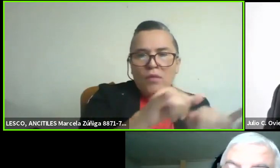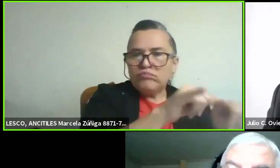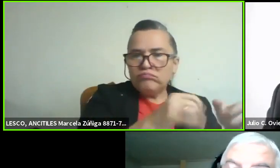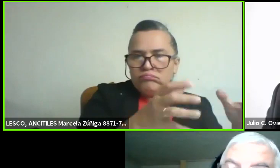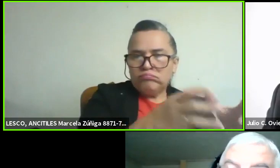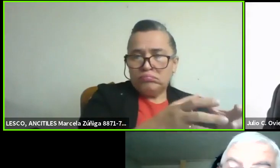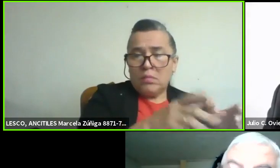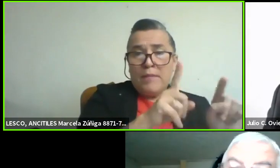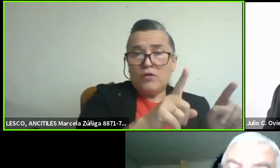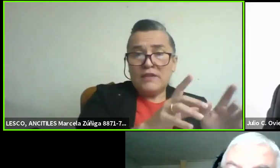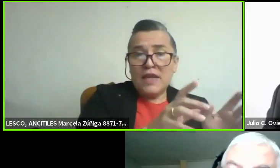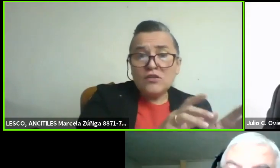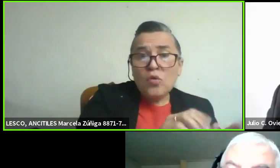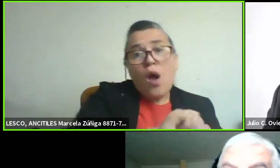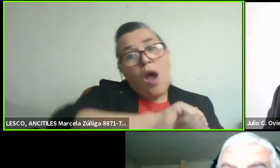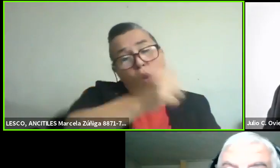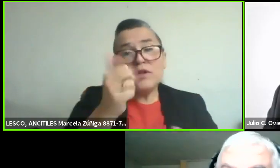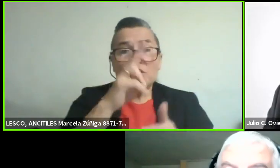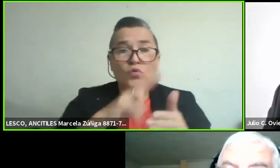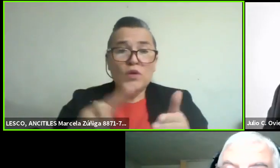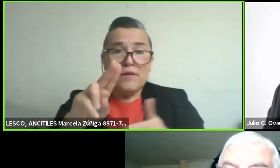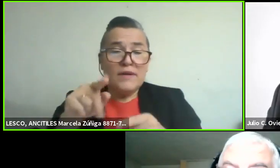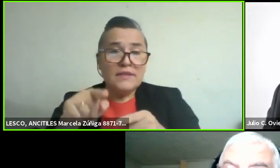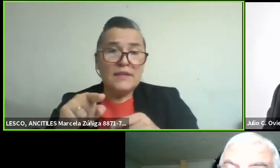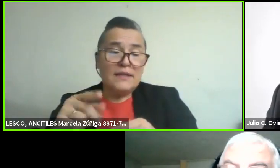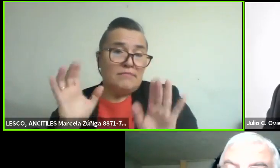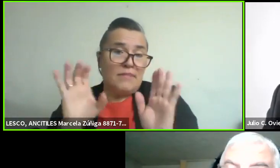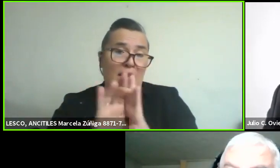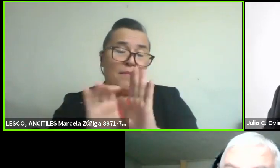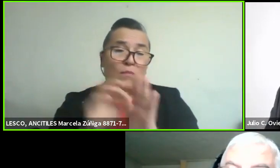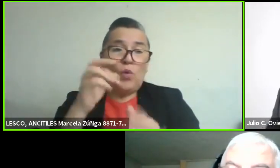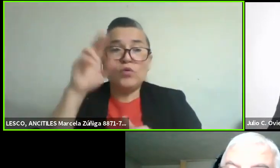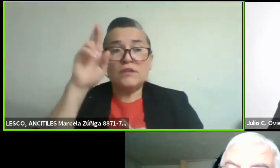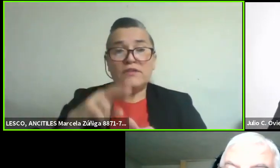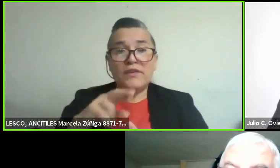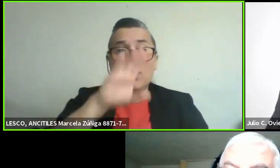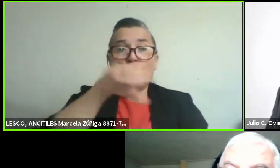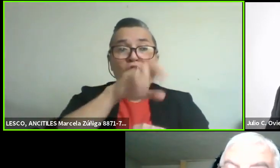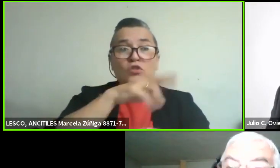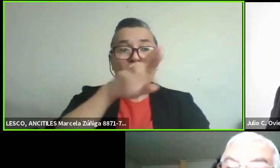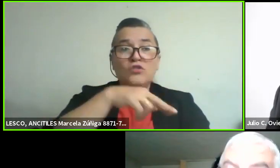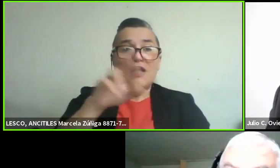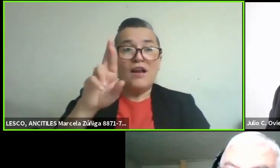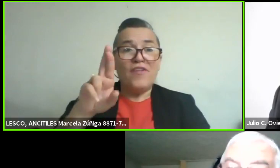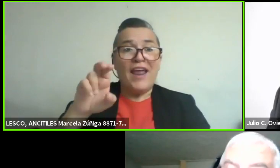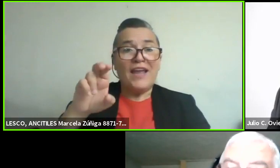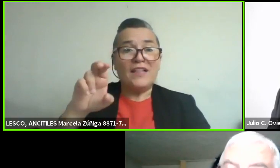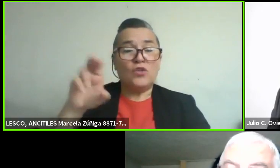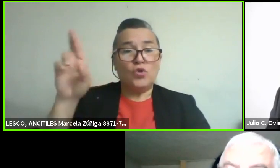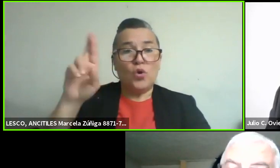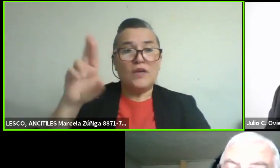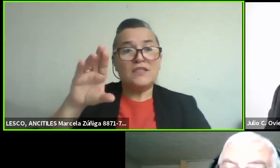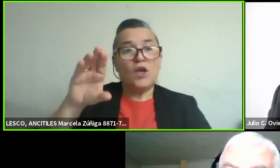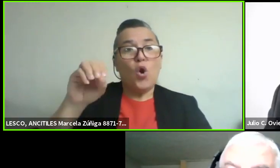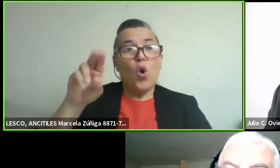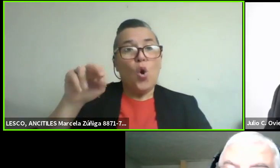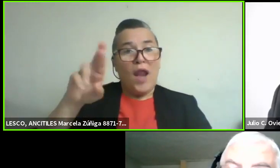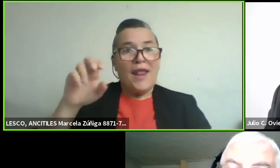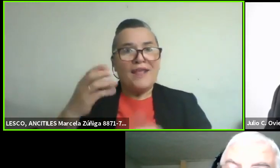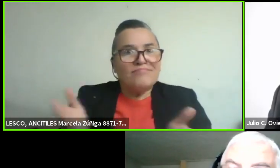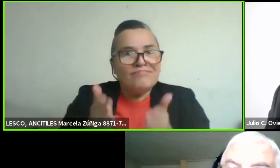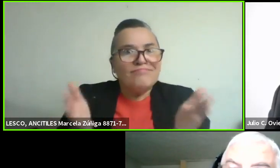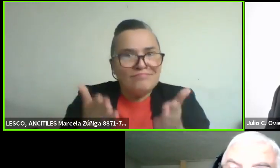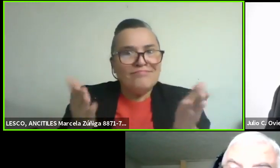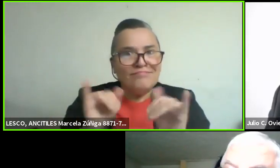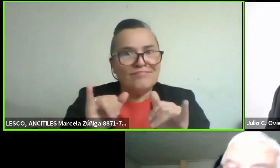si eso se puede ampliar a otras universidades y bueno por ejemplo en costa rica el consejo nacional de rectores favorece ese tipo de interacción con proyectos de